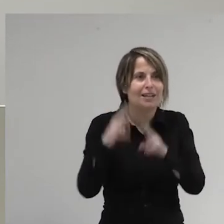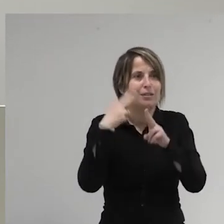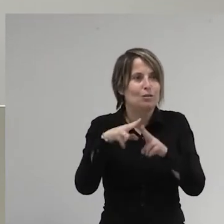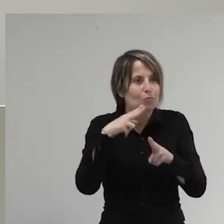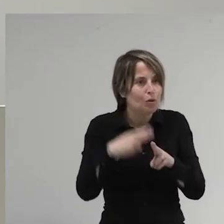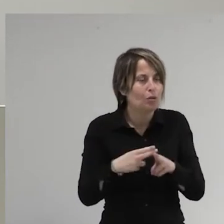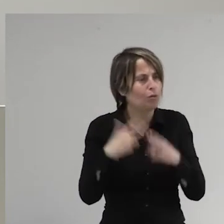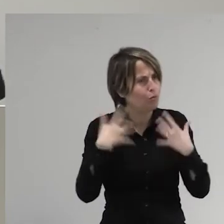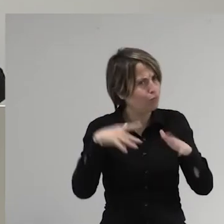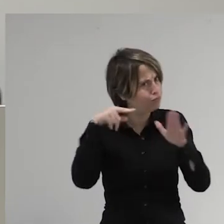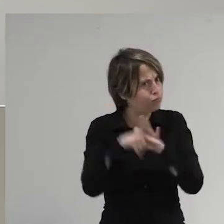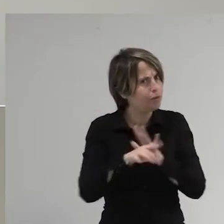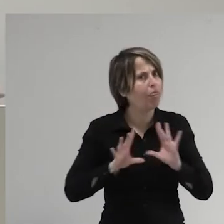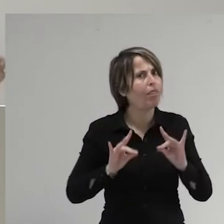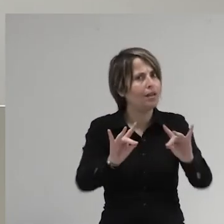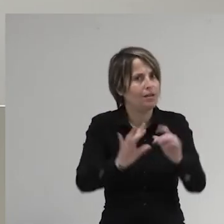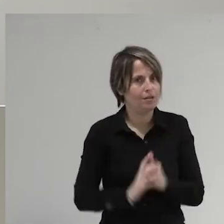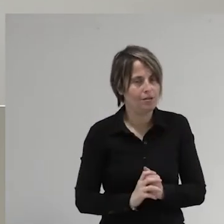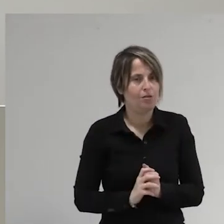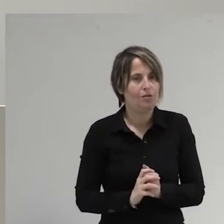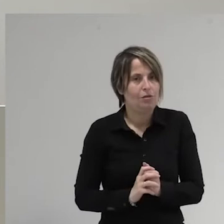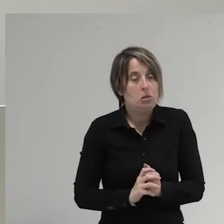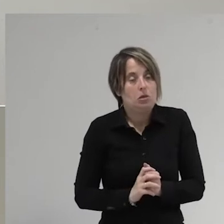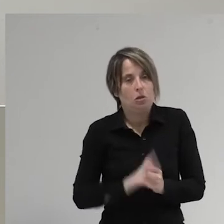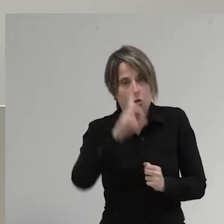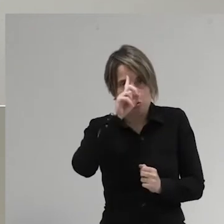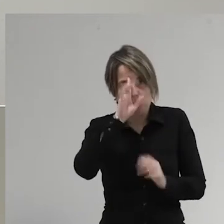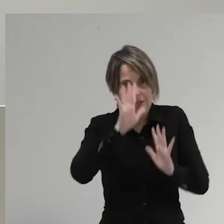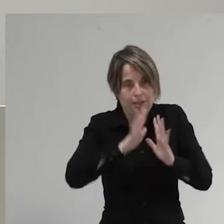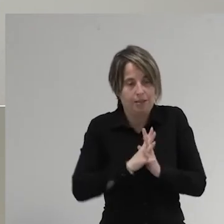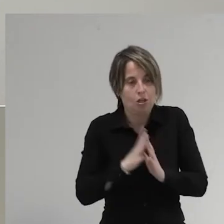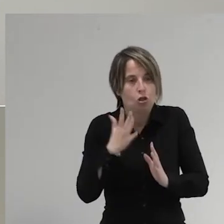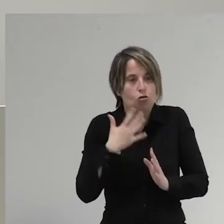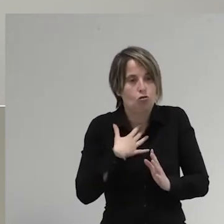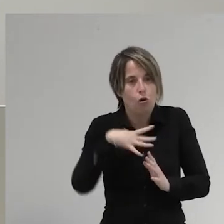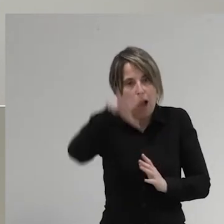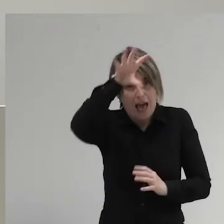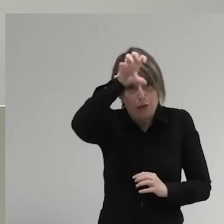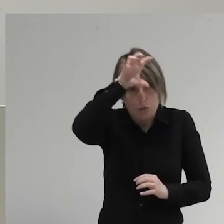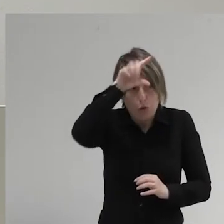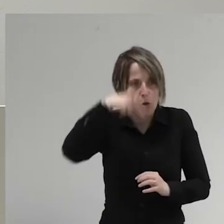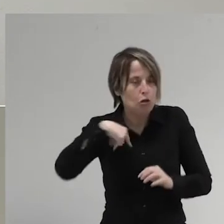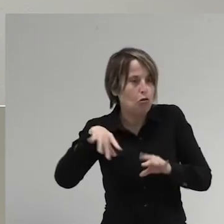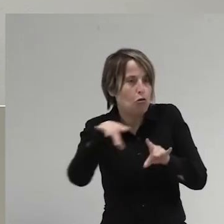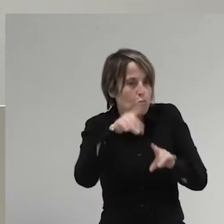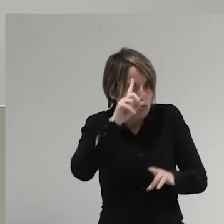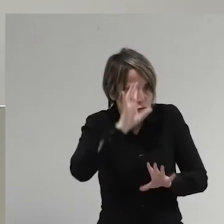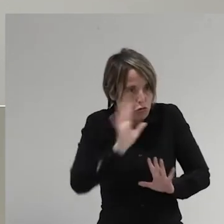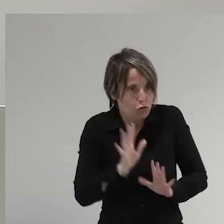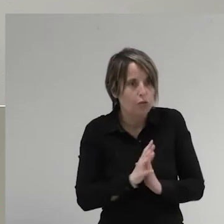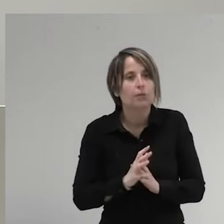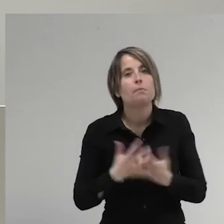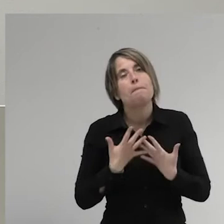profundamente delicado. Eso es, no sé, yo no soy antropóloga ni hago etnografía, no lo sé,